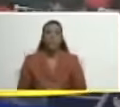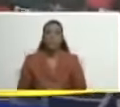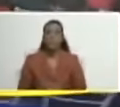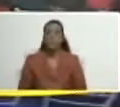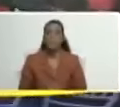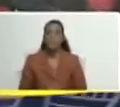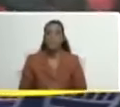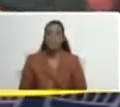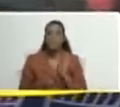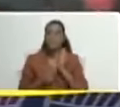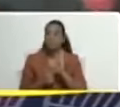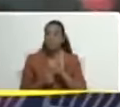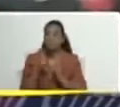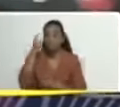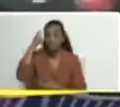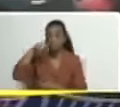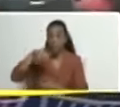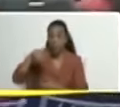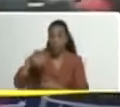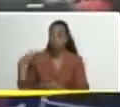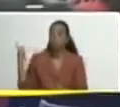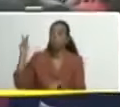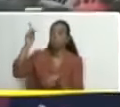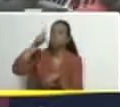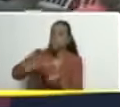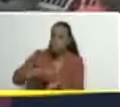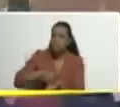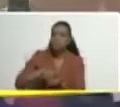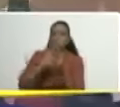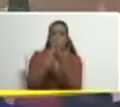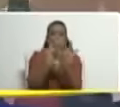Y es por eso que hoy he venido,